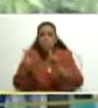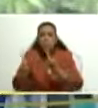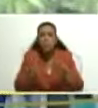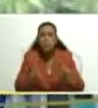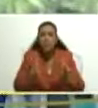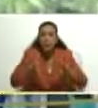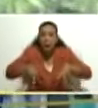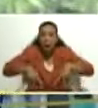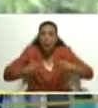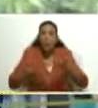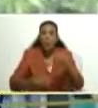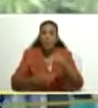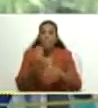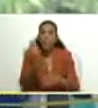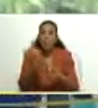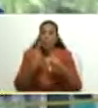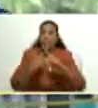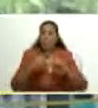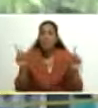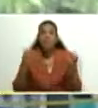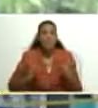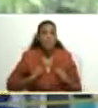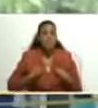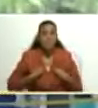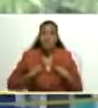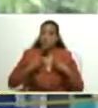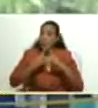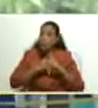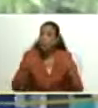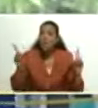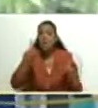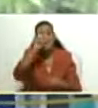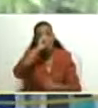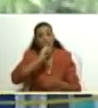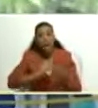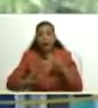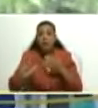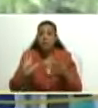está entrando en una nueva época. Venezuela ha entrado en una nueva época.